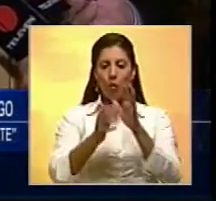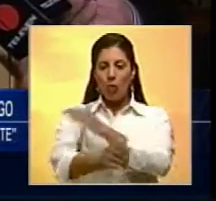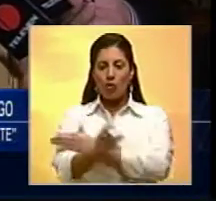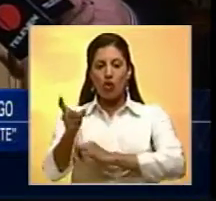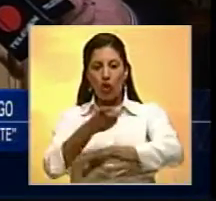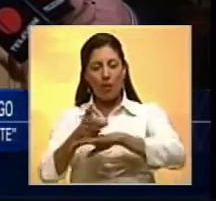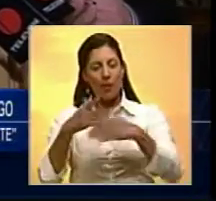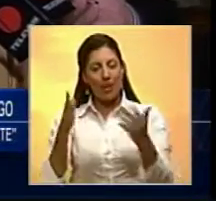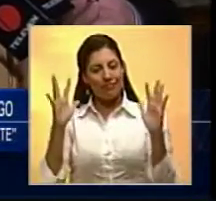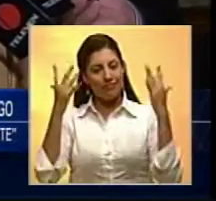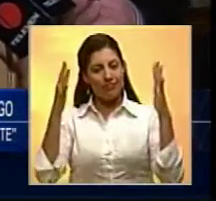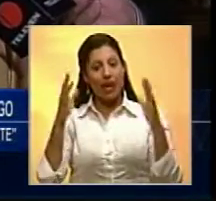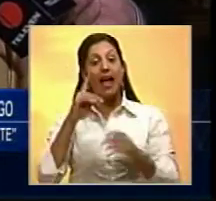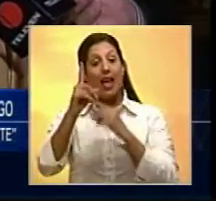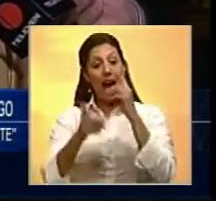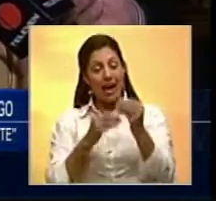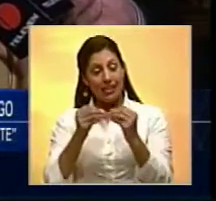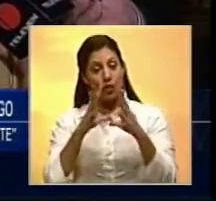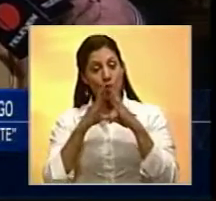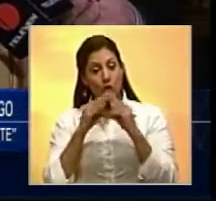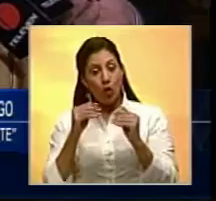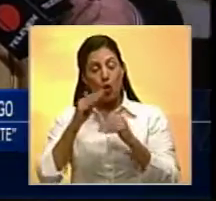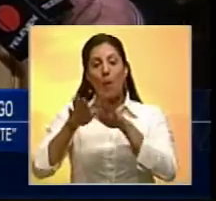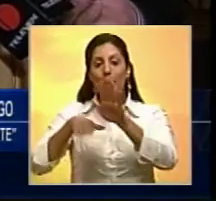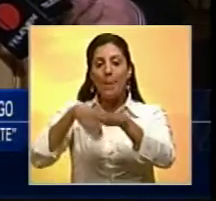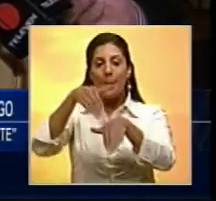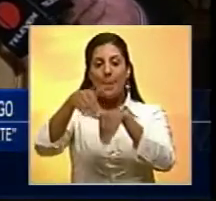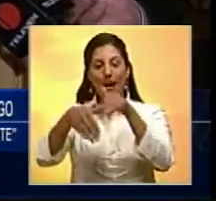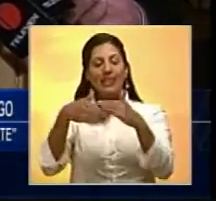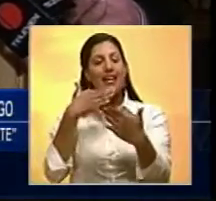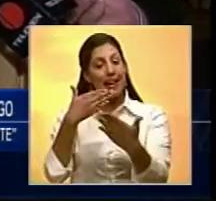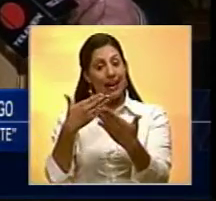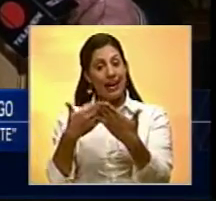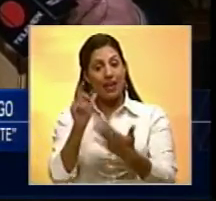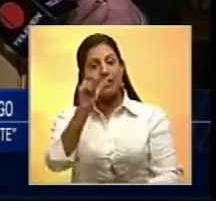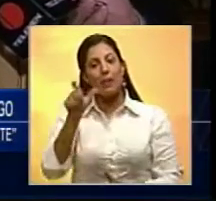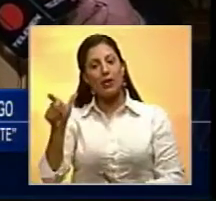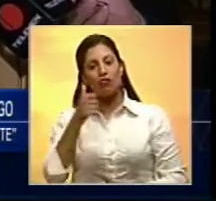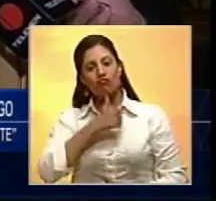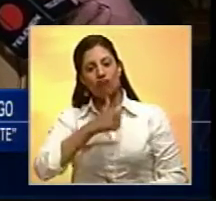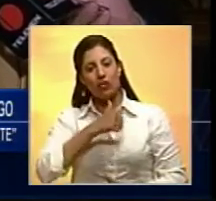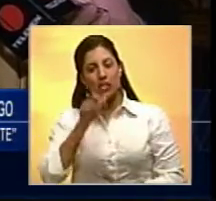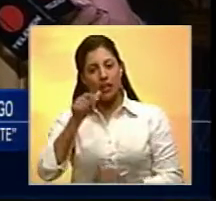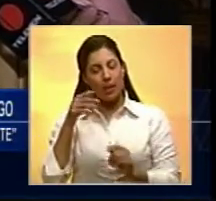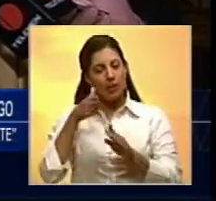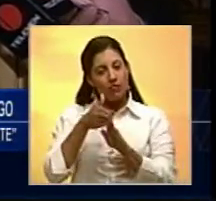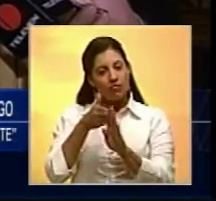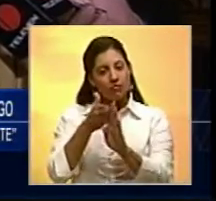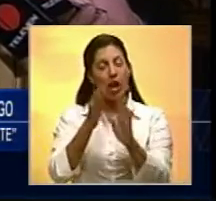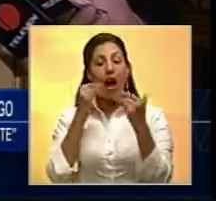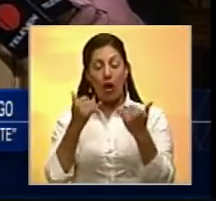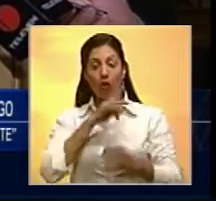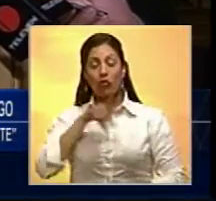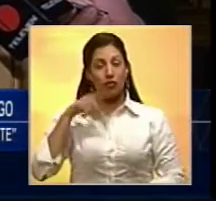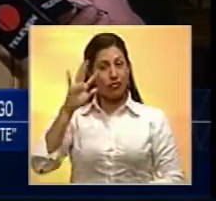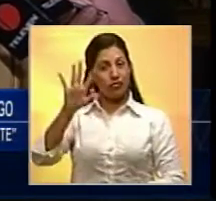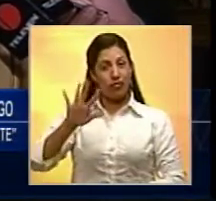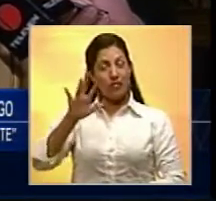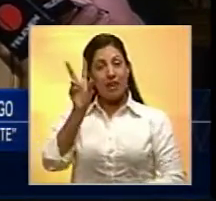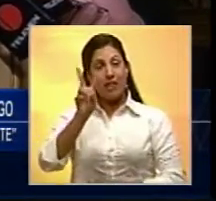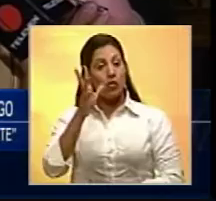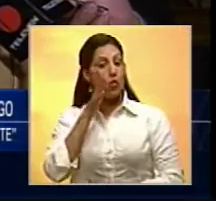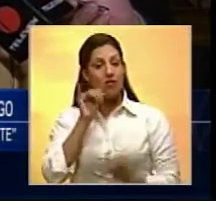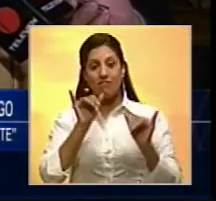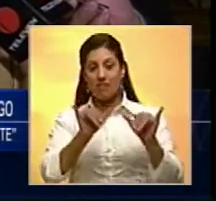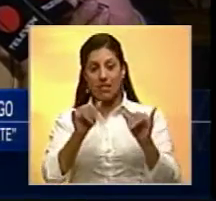oposición para aplaudir que se están dando pasos gracias a la paciencia y a la constancia, pues a su juicio Venezuela no es